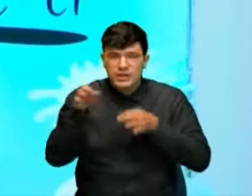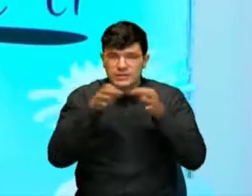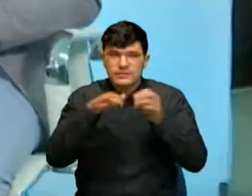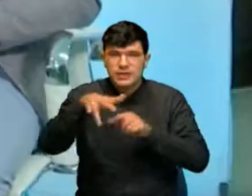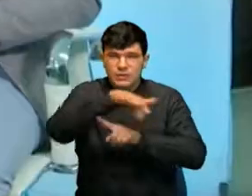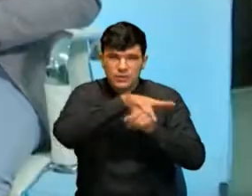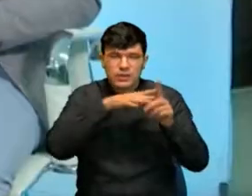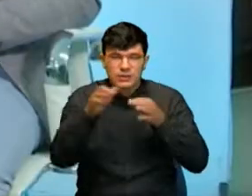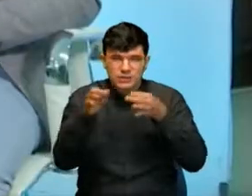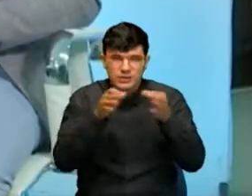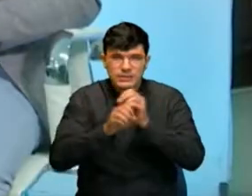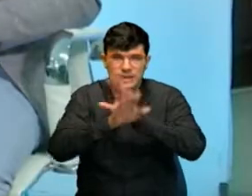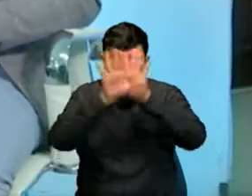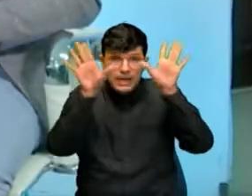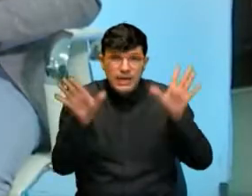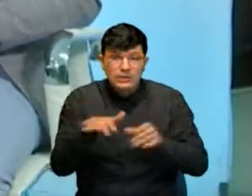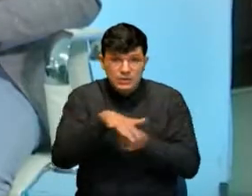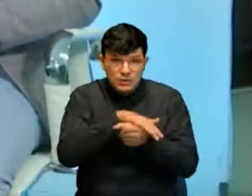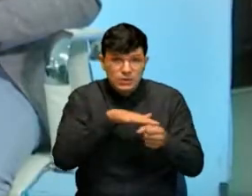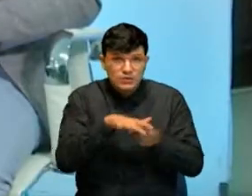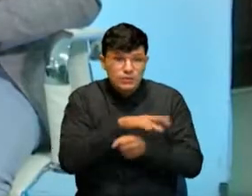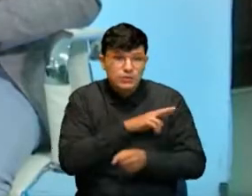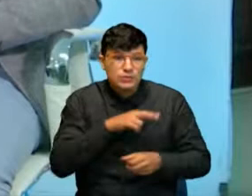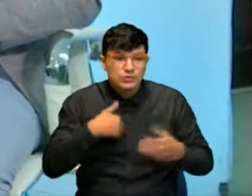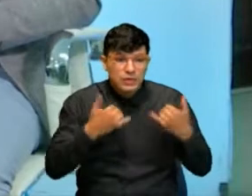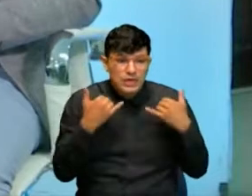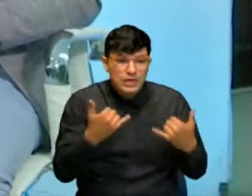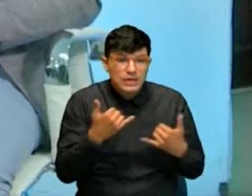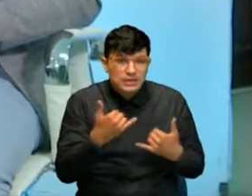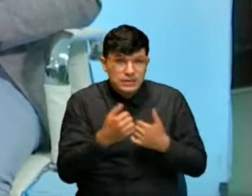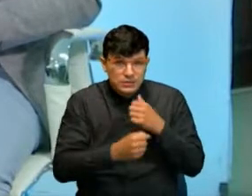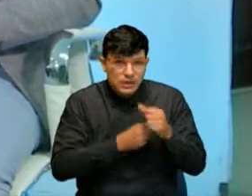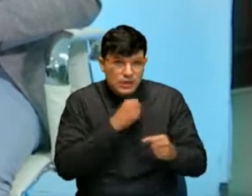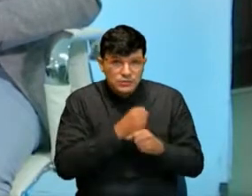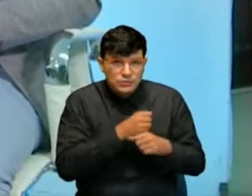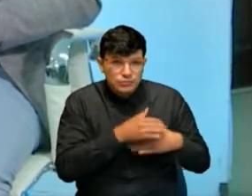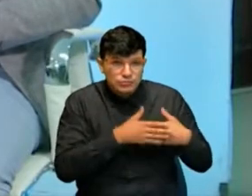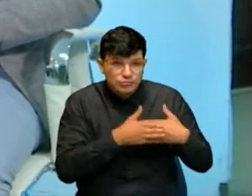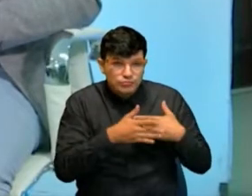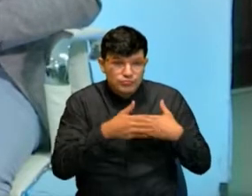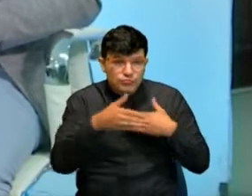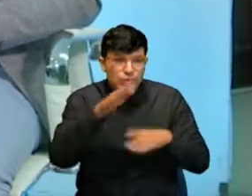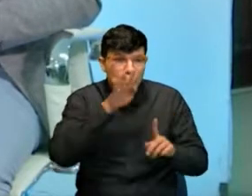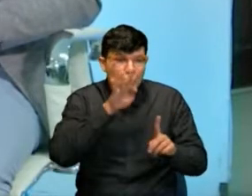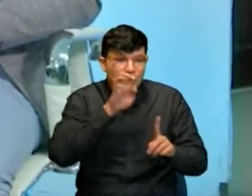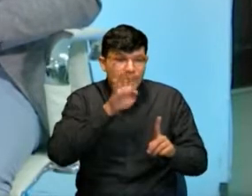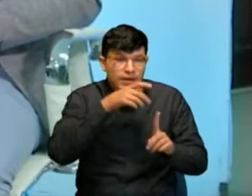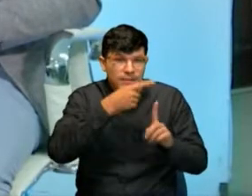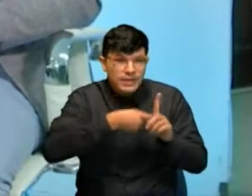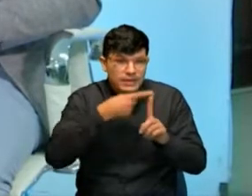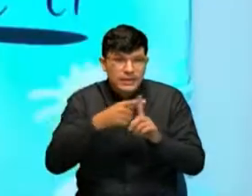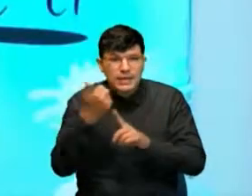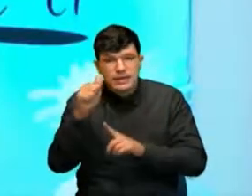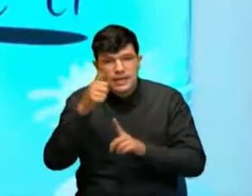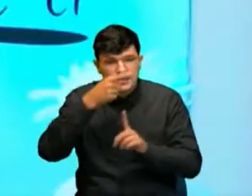situación. Nosotros en estos primeros, y quisiera empezar por ahí, en estos primeros 9 meses o 10 meses de